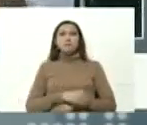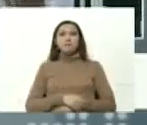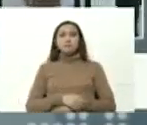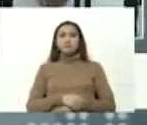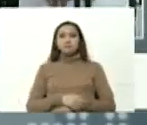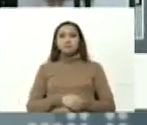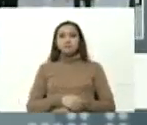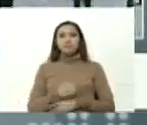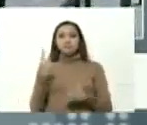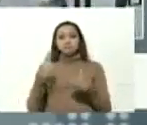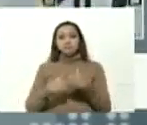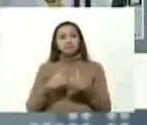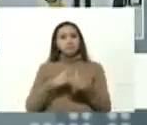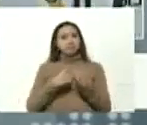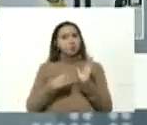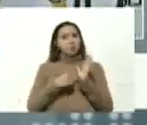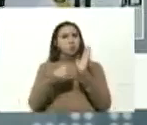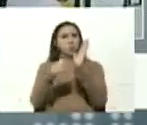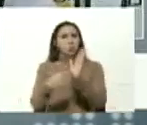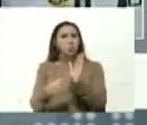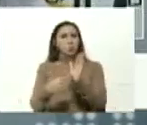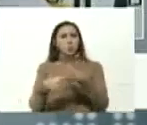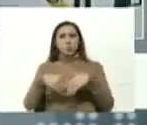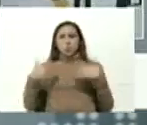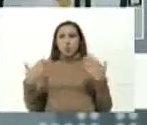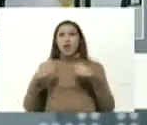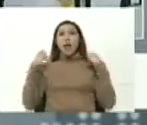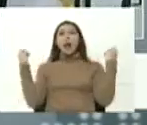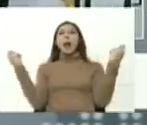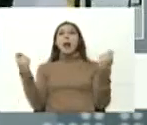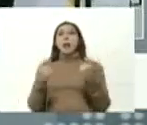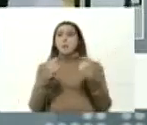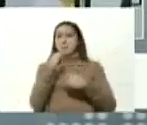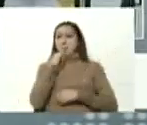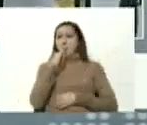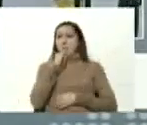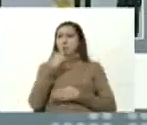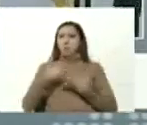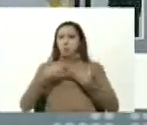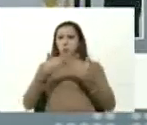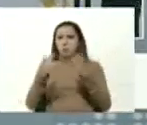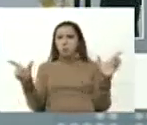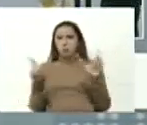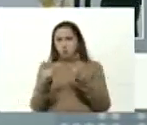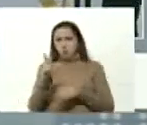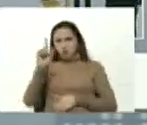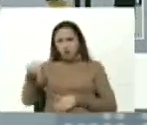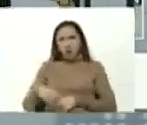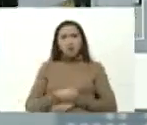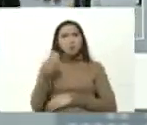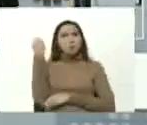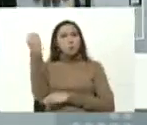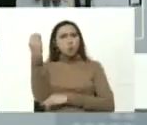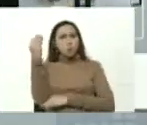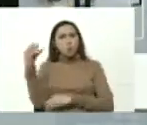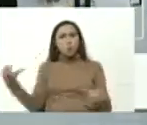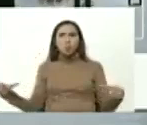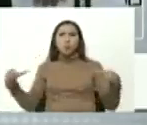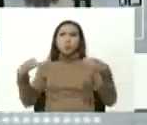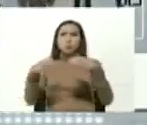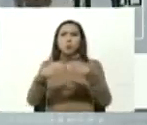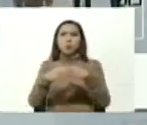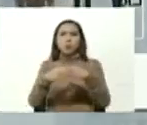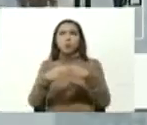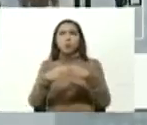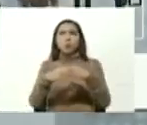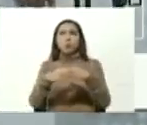Eso se expresa en la propaganda, en los actos públicos, en las reuniones,